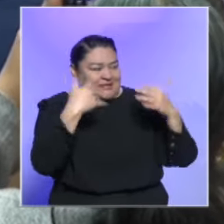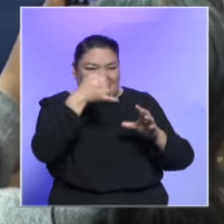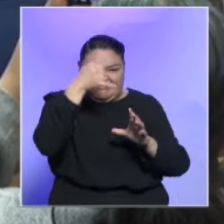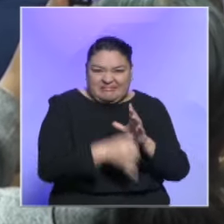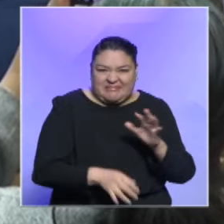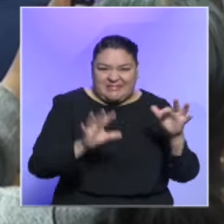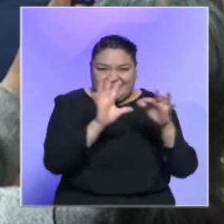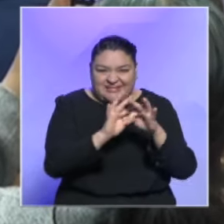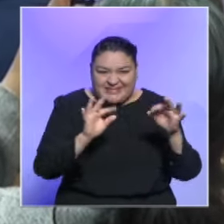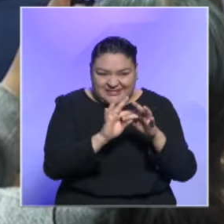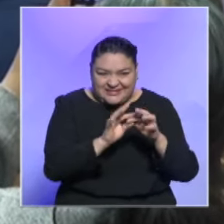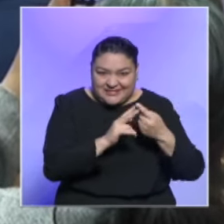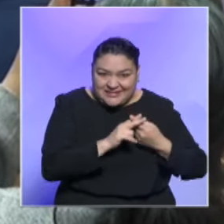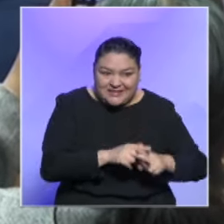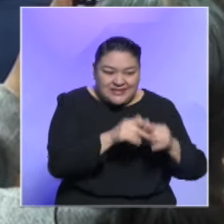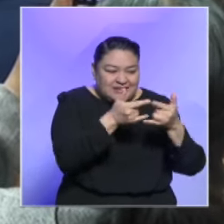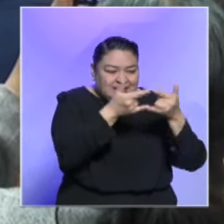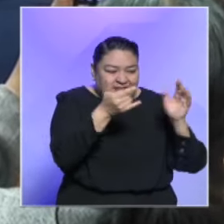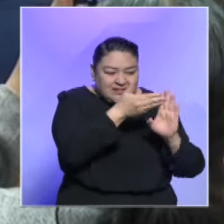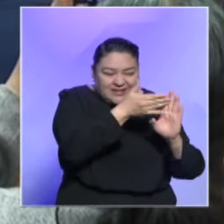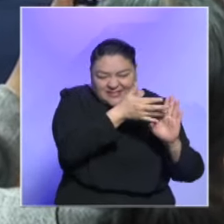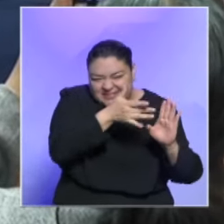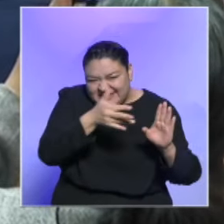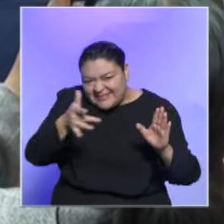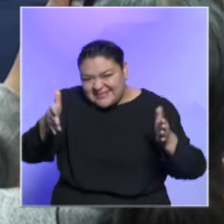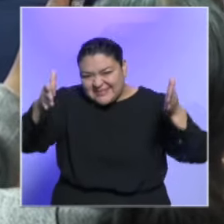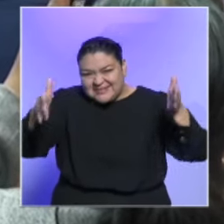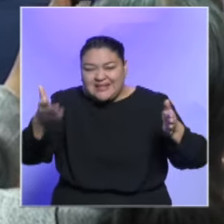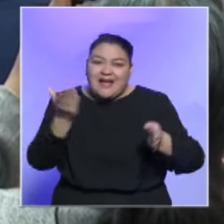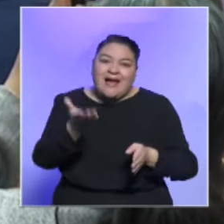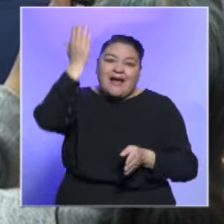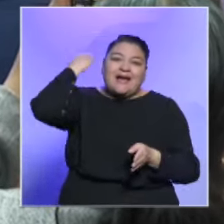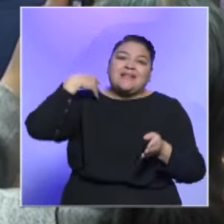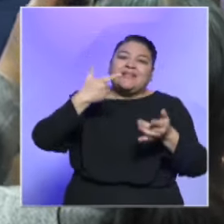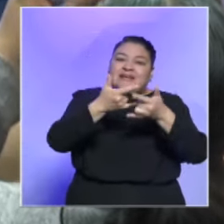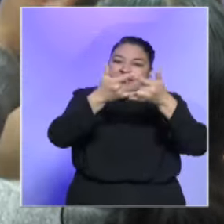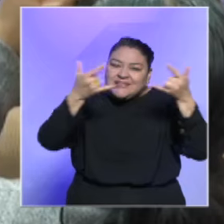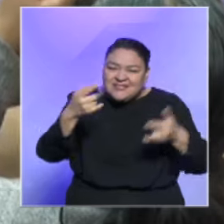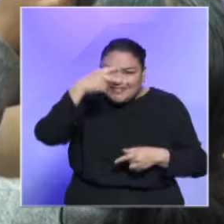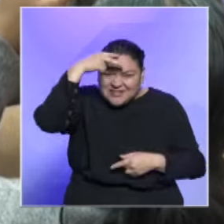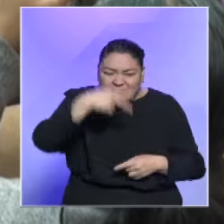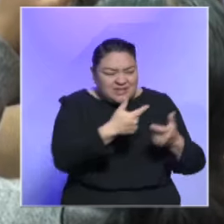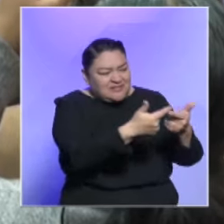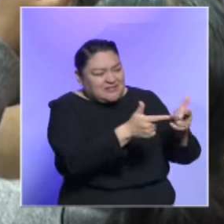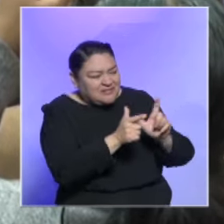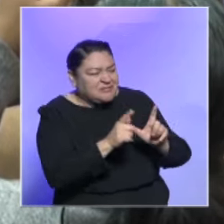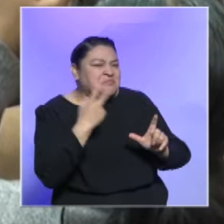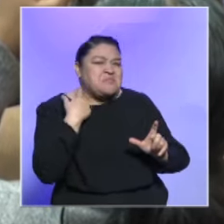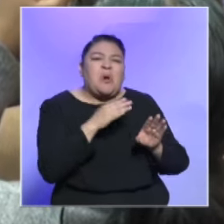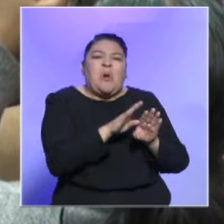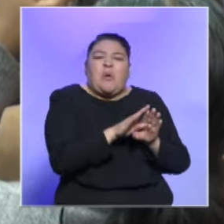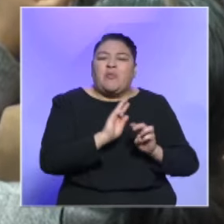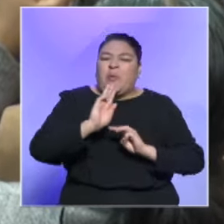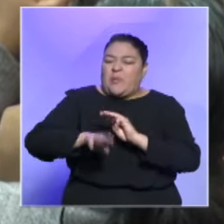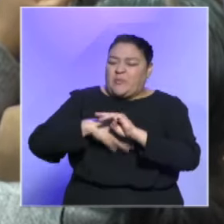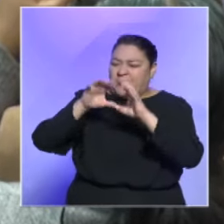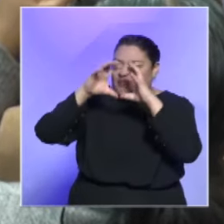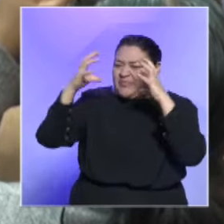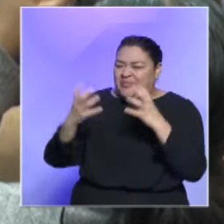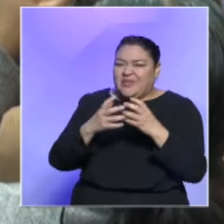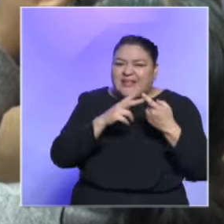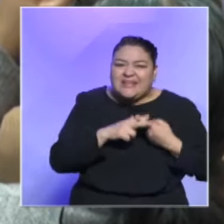desde el punto cero. Y nos recuerda cómo surgió la historia del partidismo en México, cómo surgió en el mundo, cómo es que antes